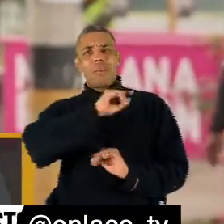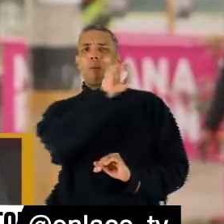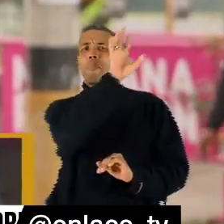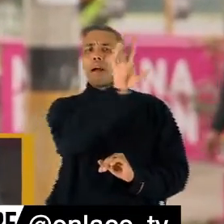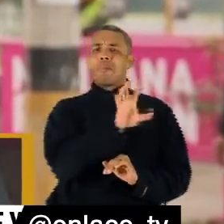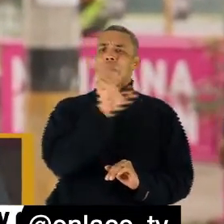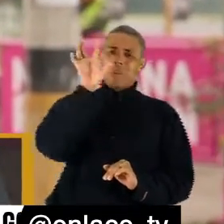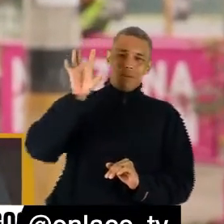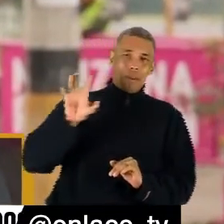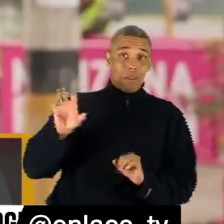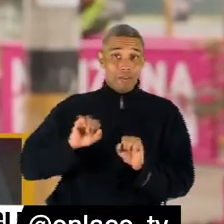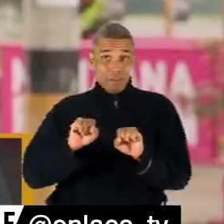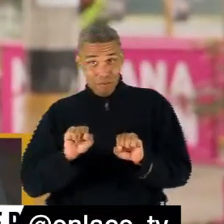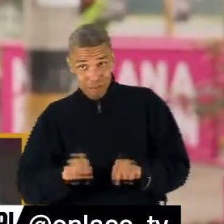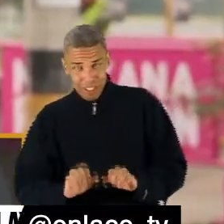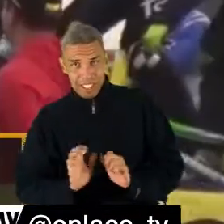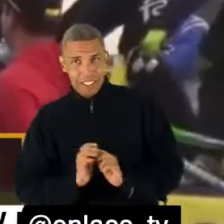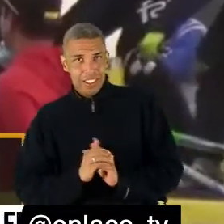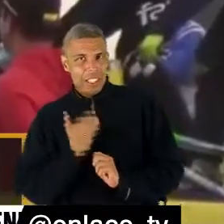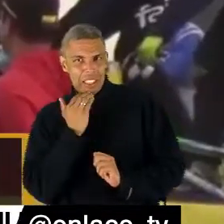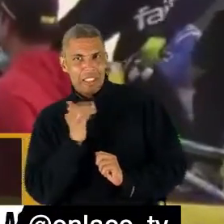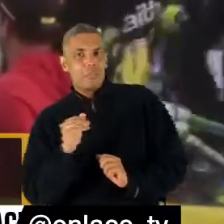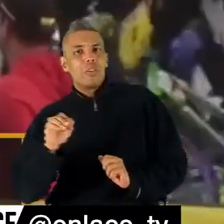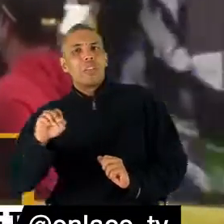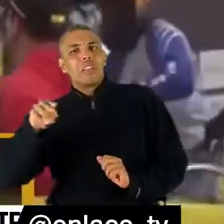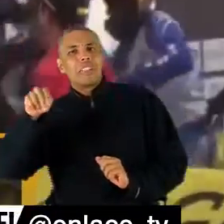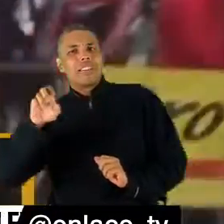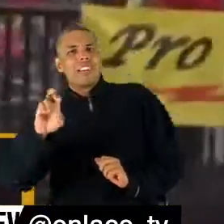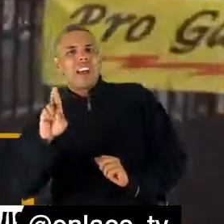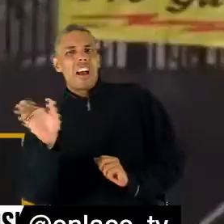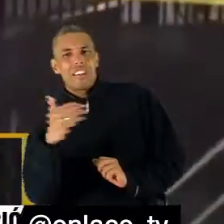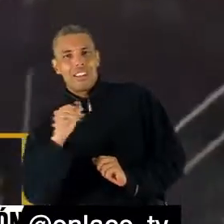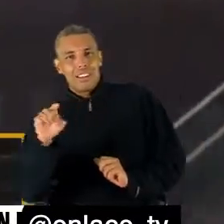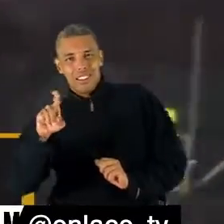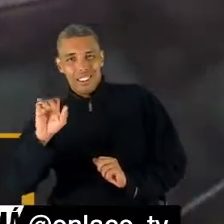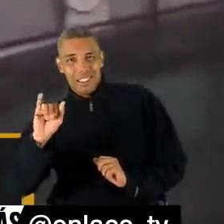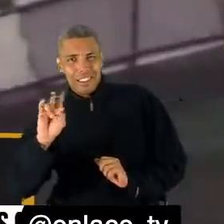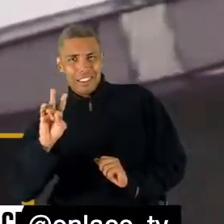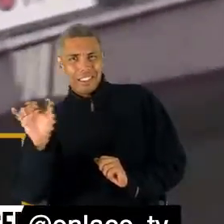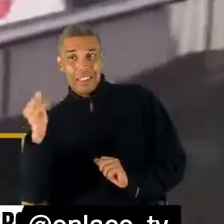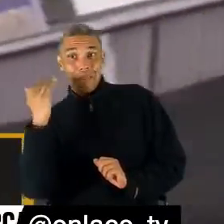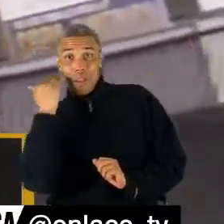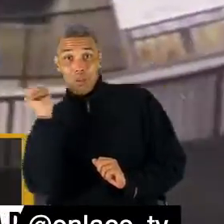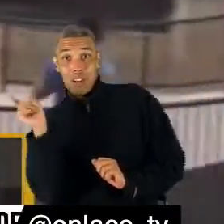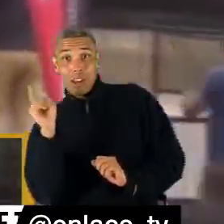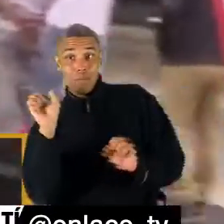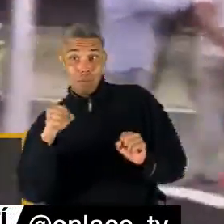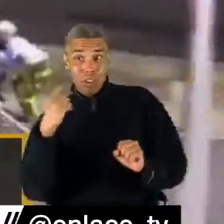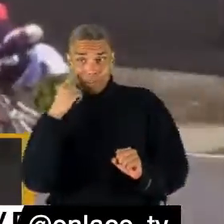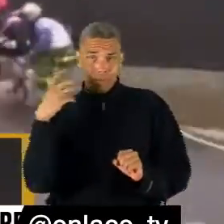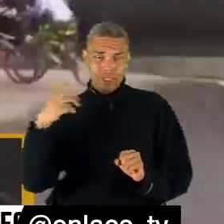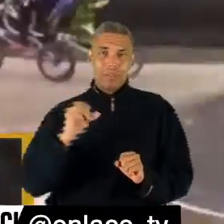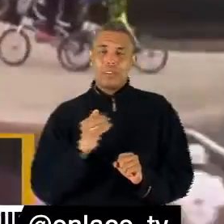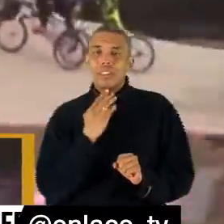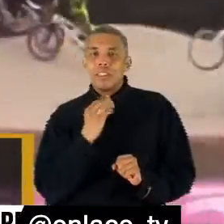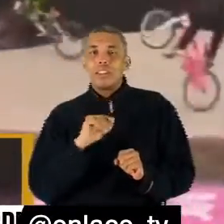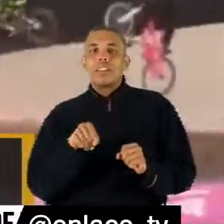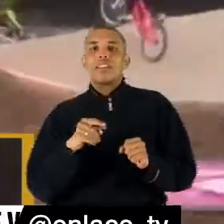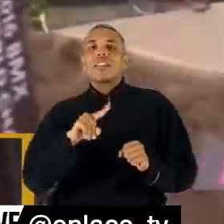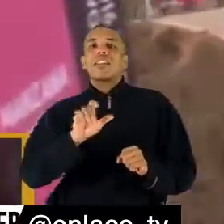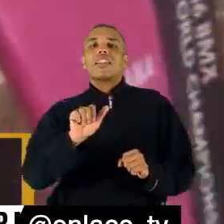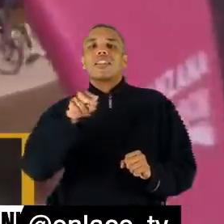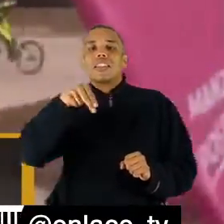logró Ainara, como lo logró Silvia, como lo logró Sarita. Una de las semifinales logradas fue protagonizada por Santiago Nieves,